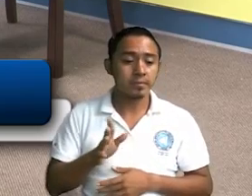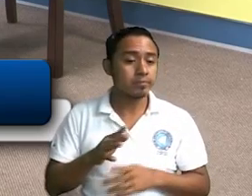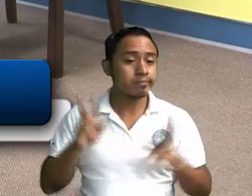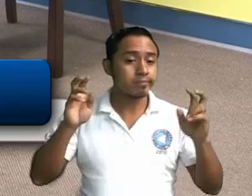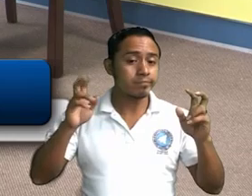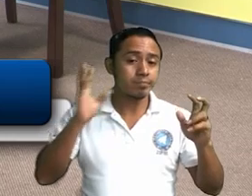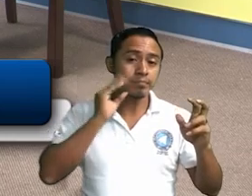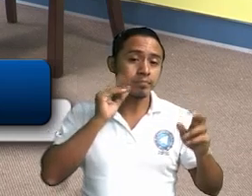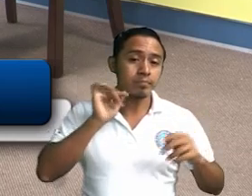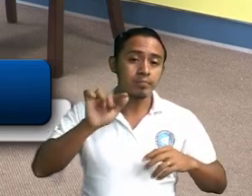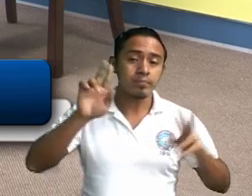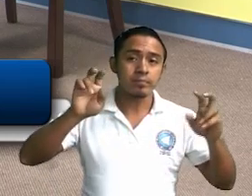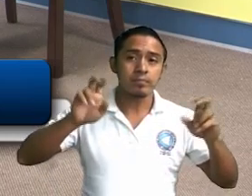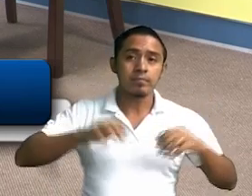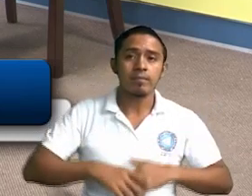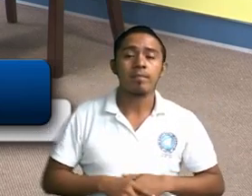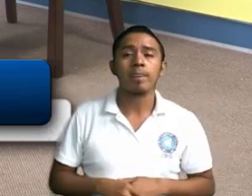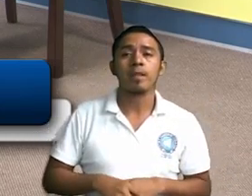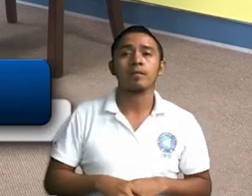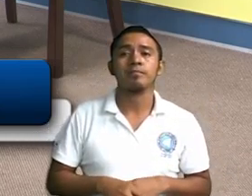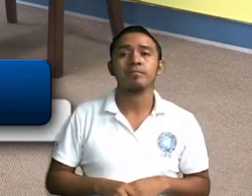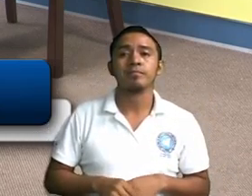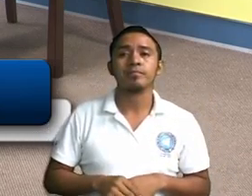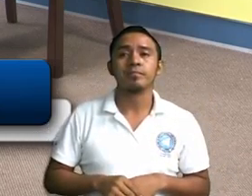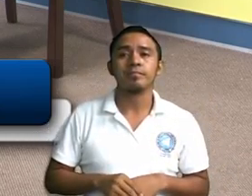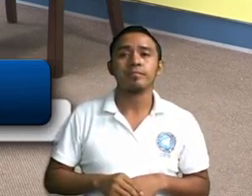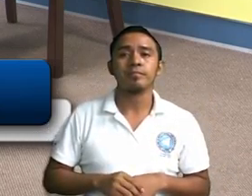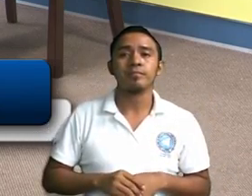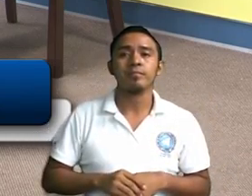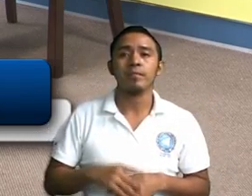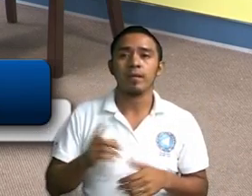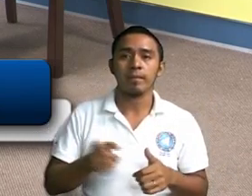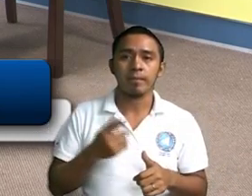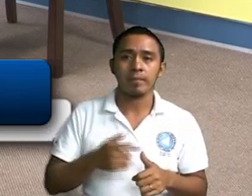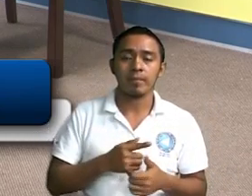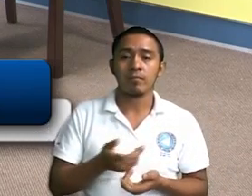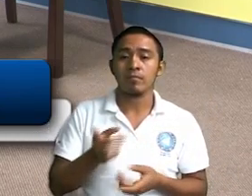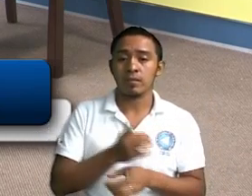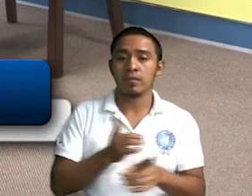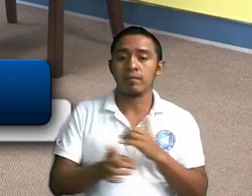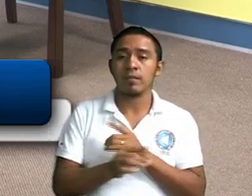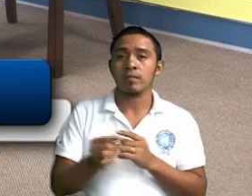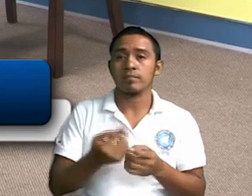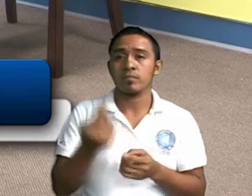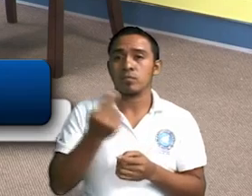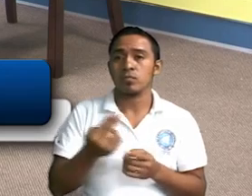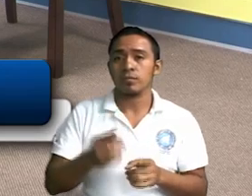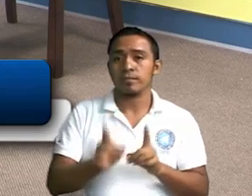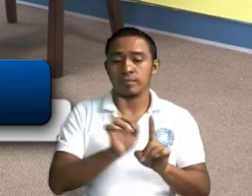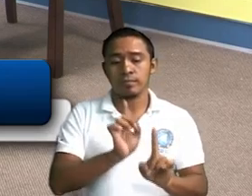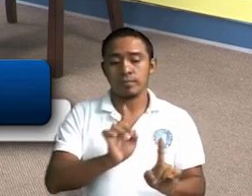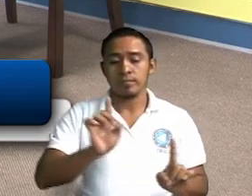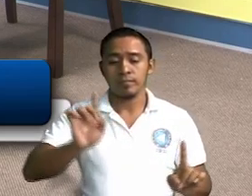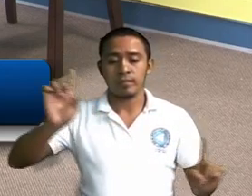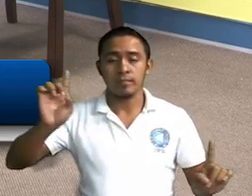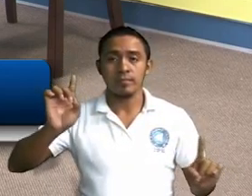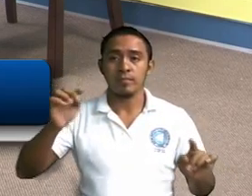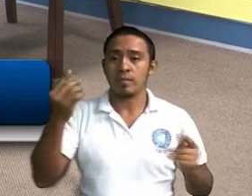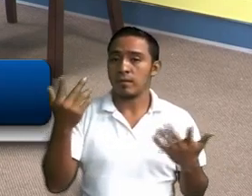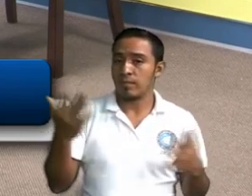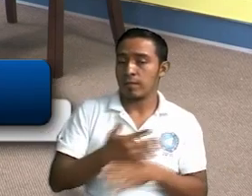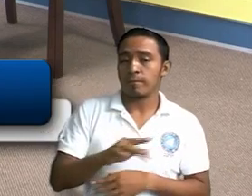ok lo primero es que debemos de hacer uso de los niveles de atención verdad existe el nivel de atención primaria en